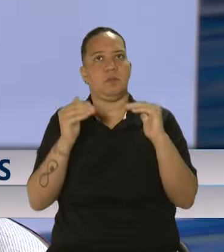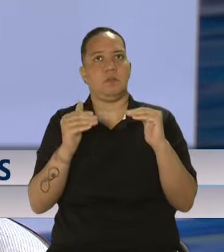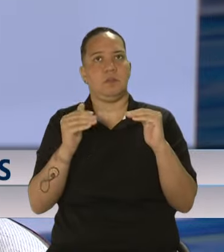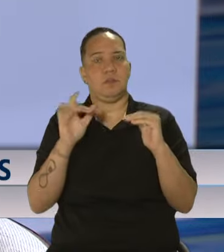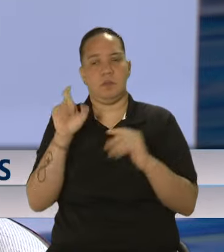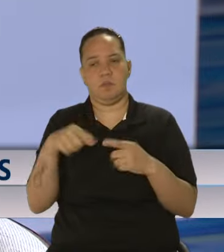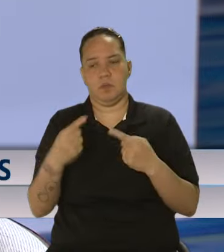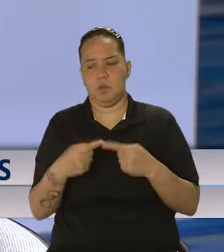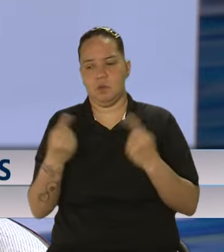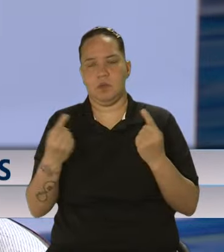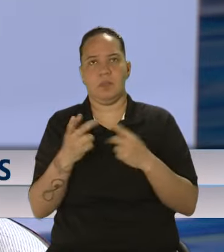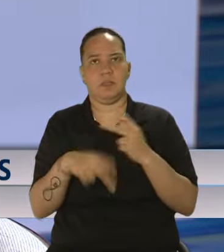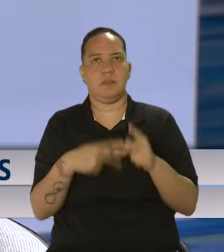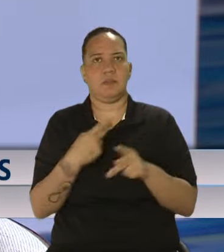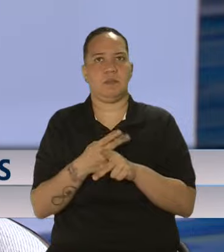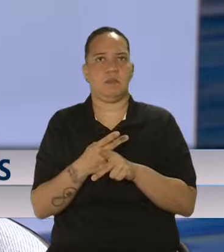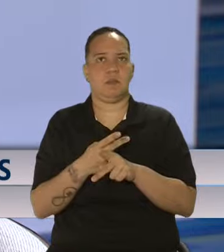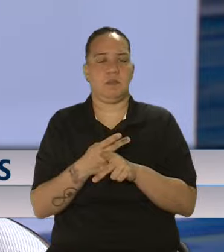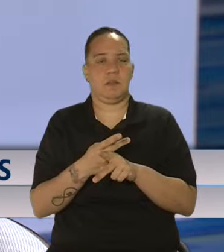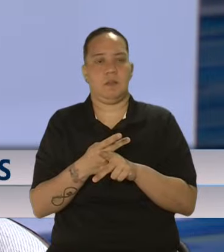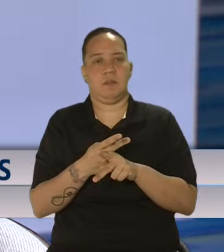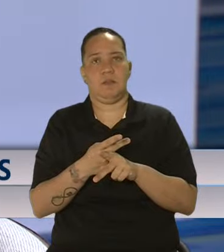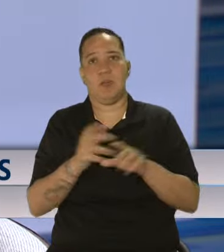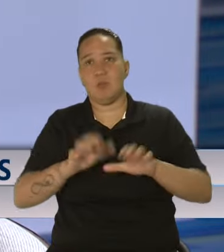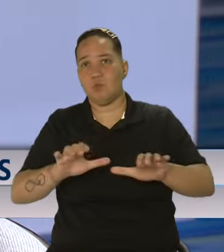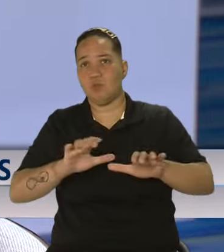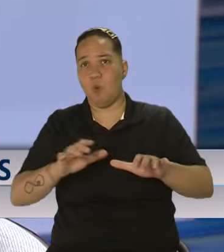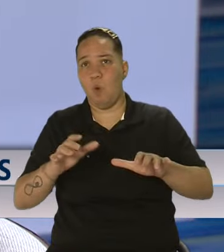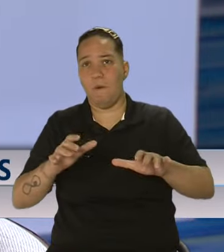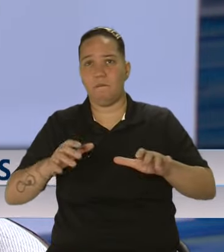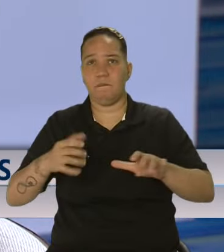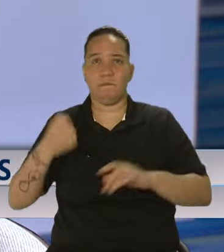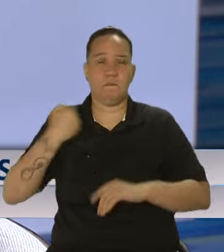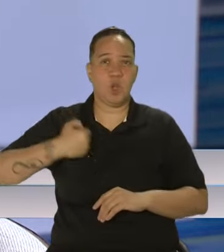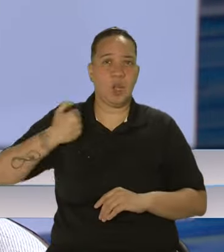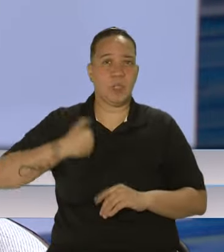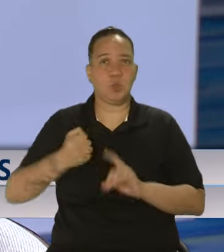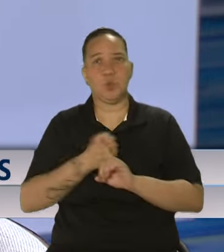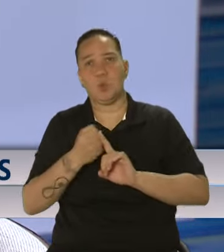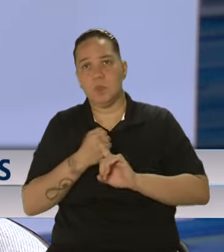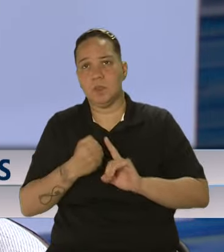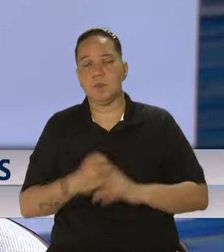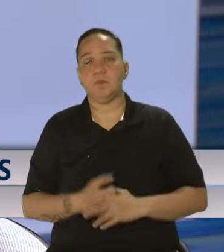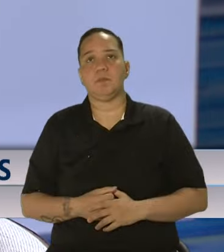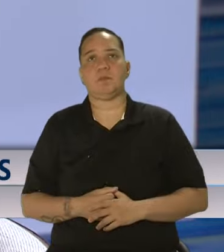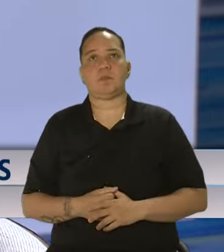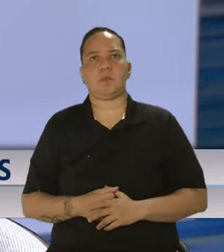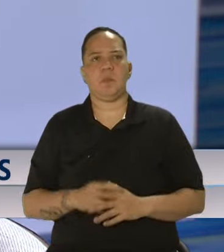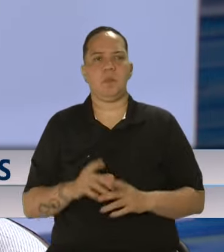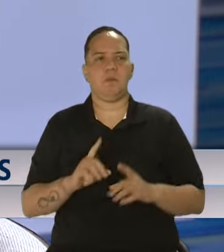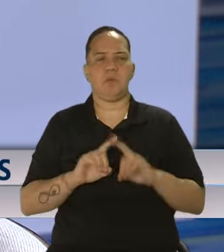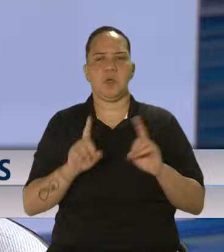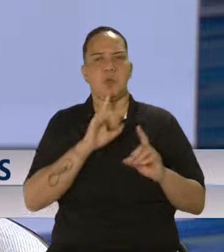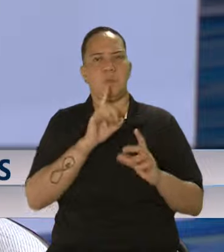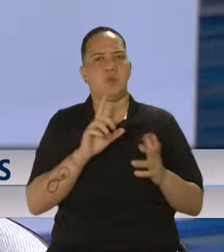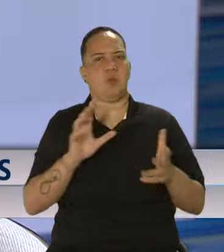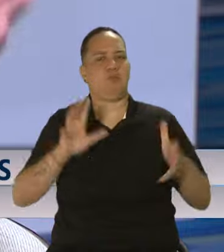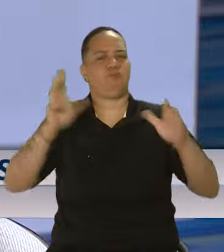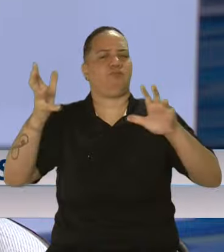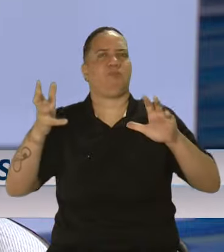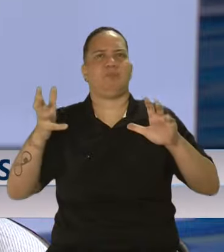contra de este tipo de acto violento pero realmente no ha representado una catástrofe económica ni